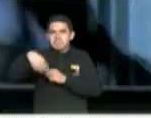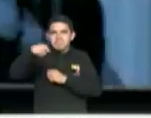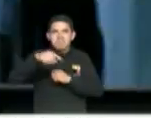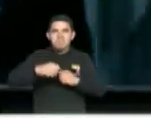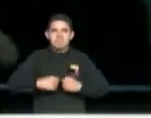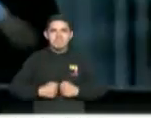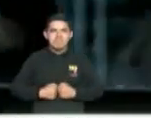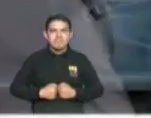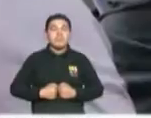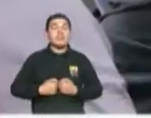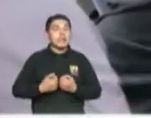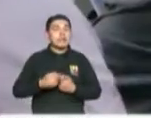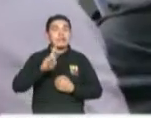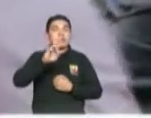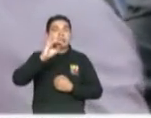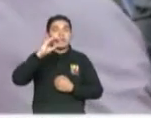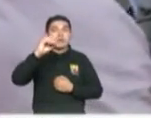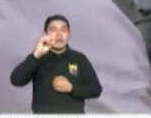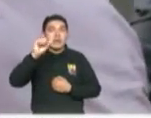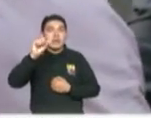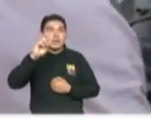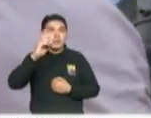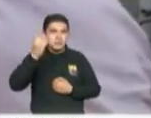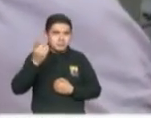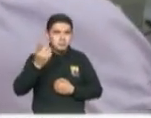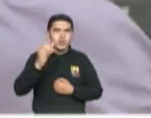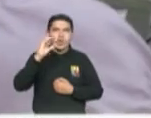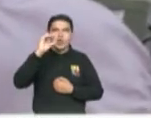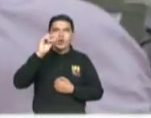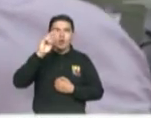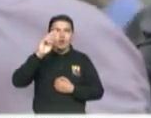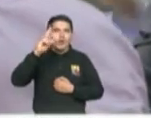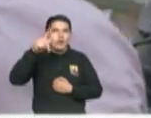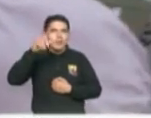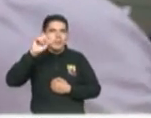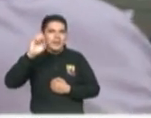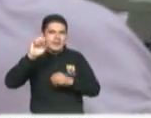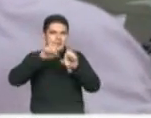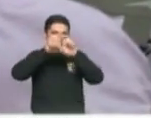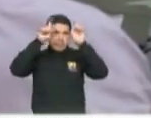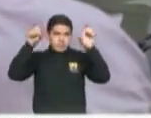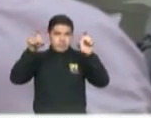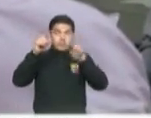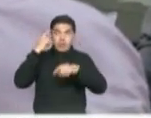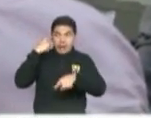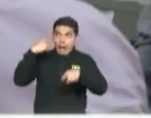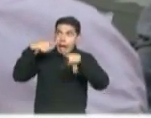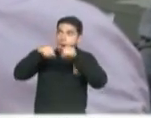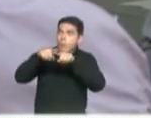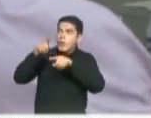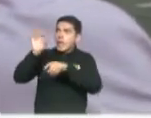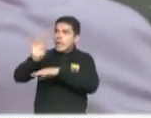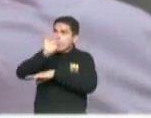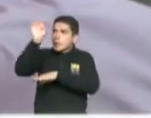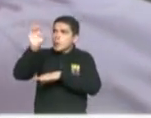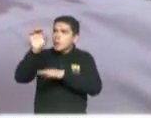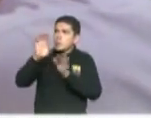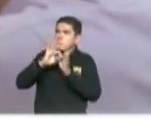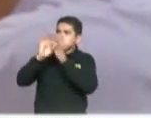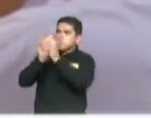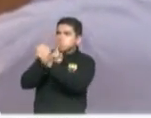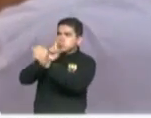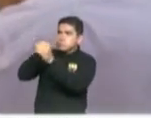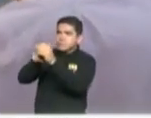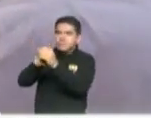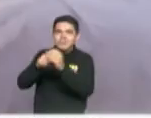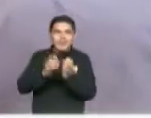ricardo estrada presidente ejecutivo de corpei aseguró que la firma del acuerdo con la unión europea le abrirá una puerta de crecimiento